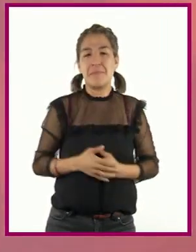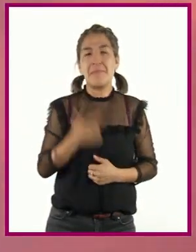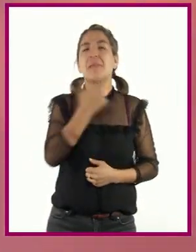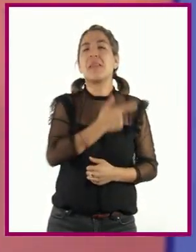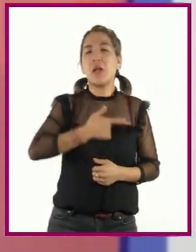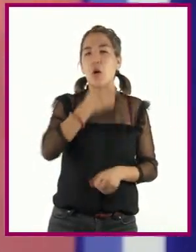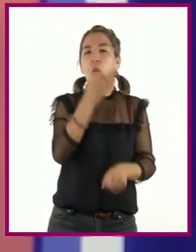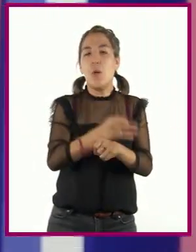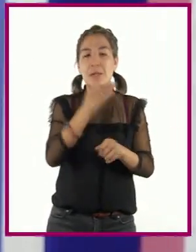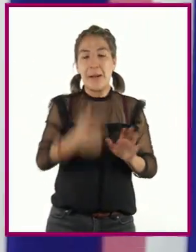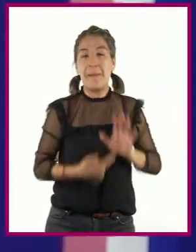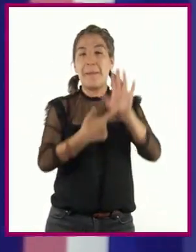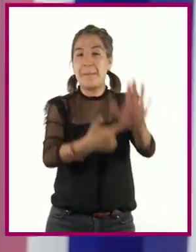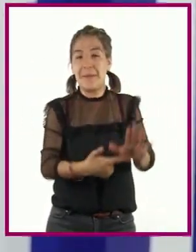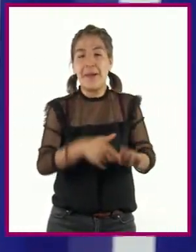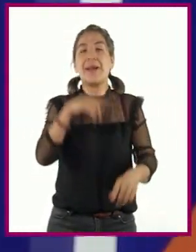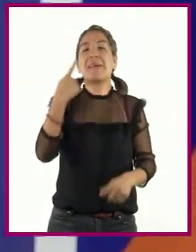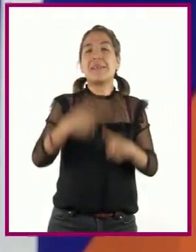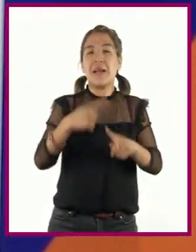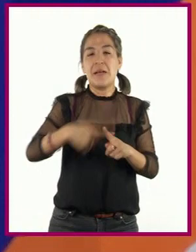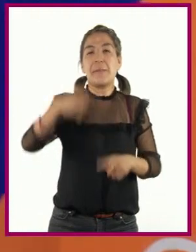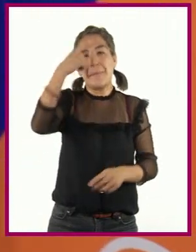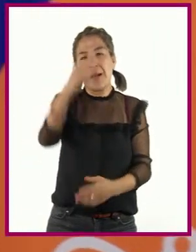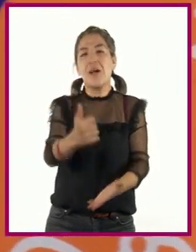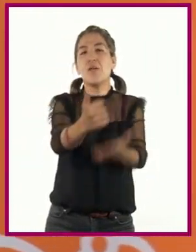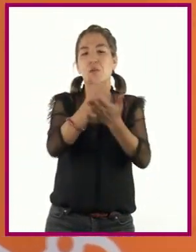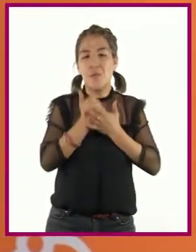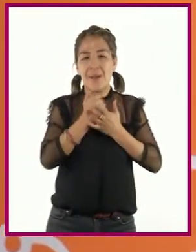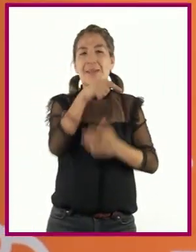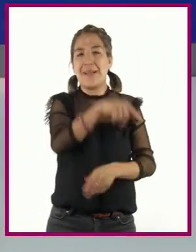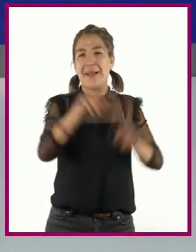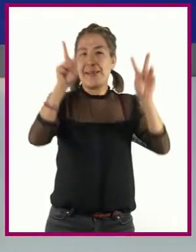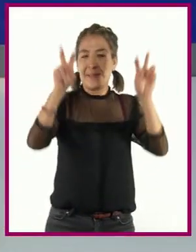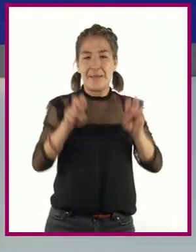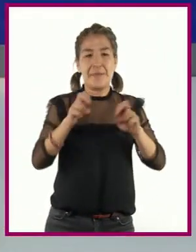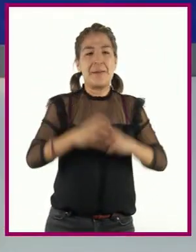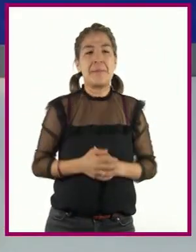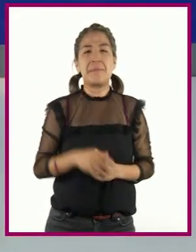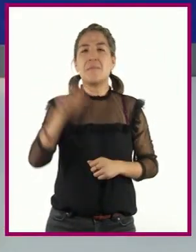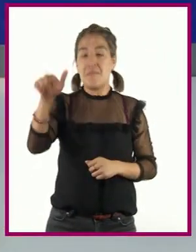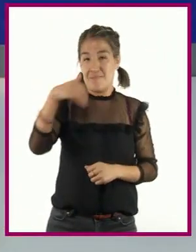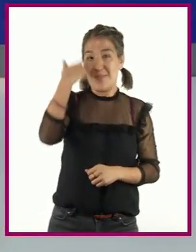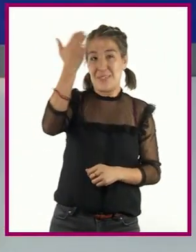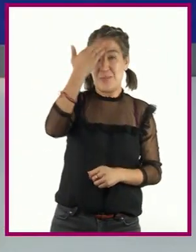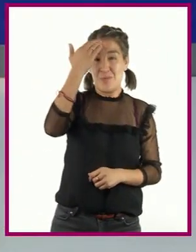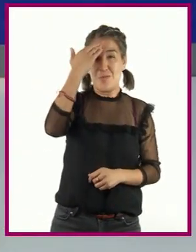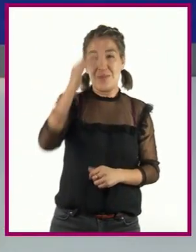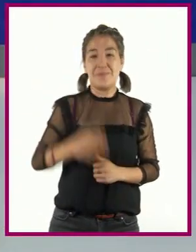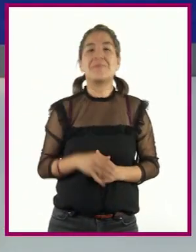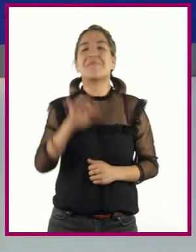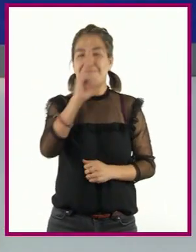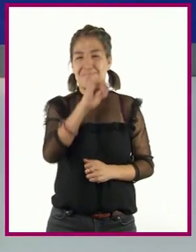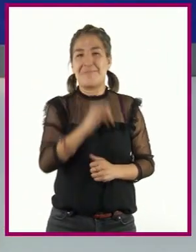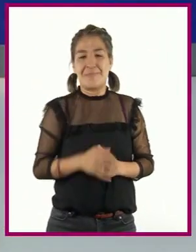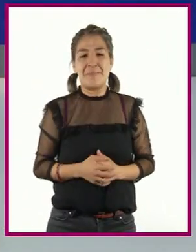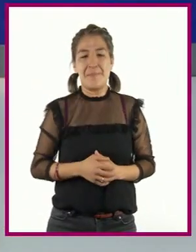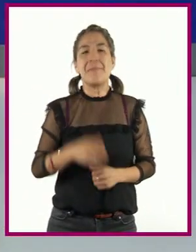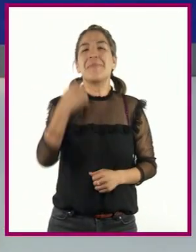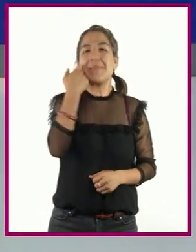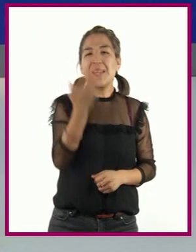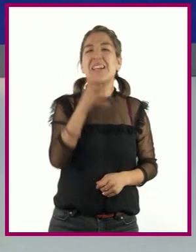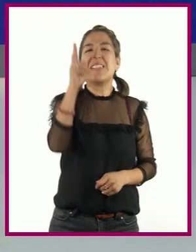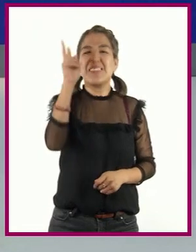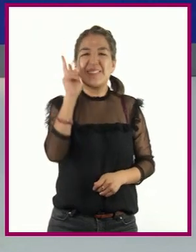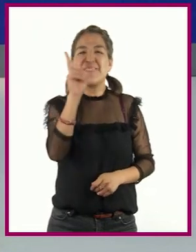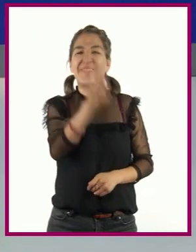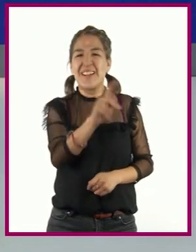gustaría presentarte a alguien que ha venido a ayudarnos un poco con este tema. ¿Quieres conocerla? Claro que sí, profesora. Me da mucha